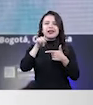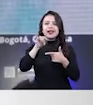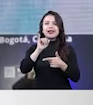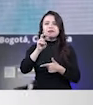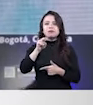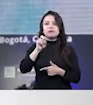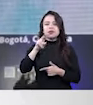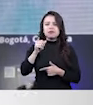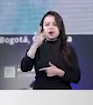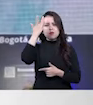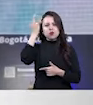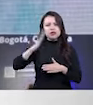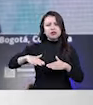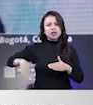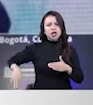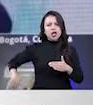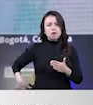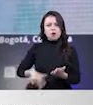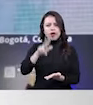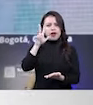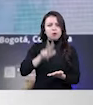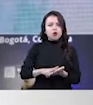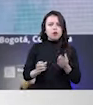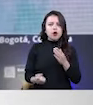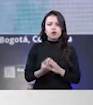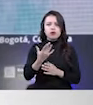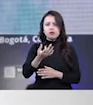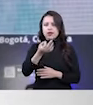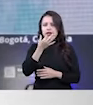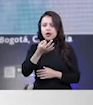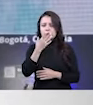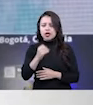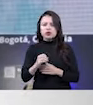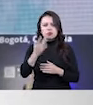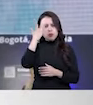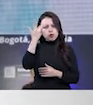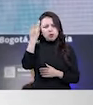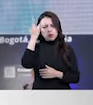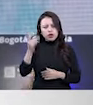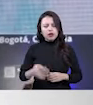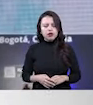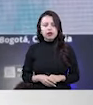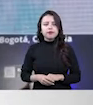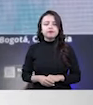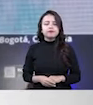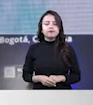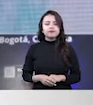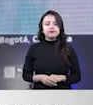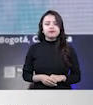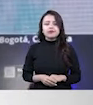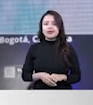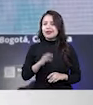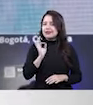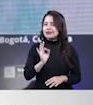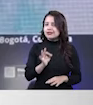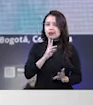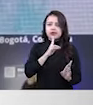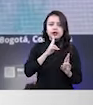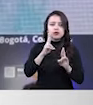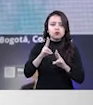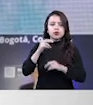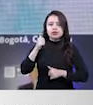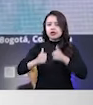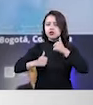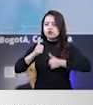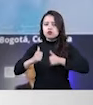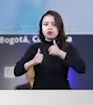aprobar medicamentos nuevos, en aprobar innovaciones? Y siempre la respuesta es